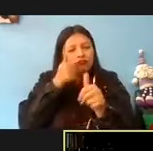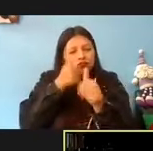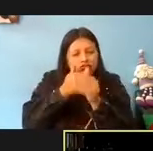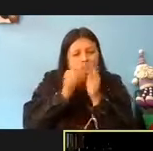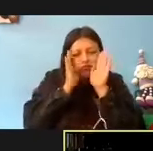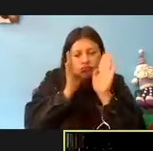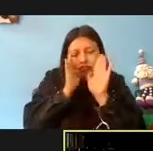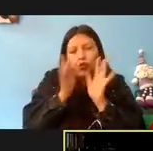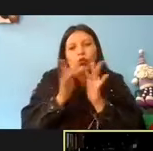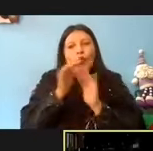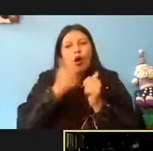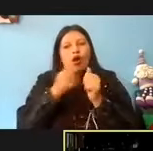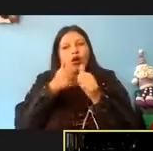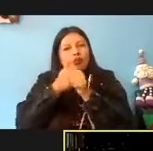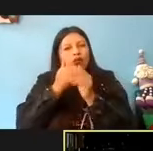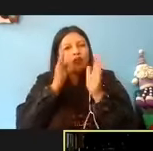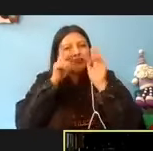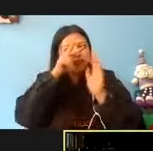a esos,